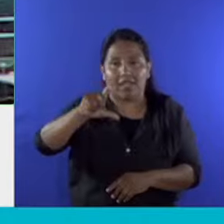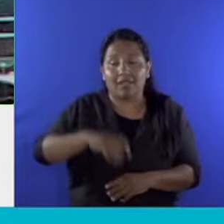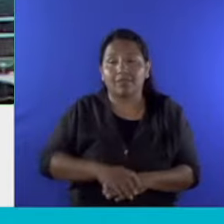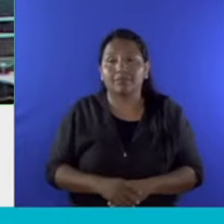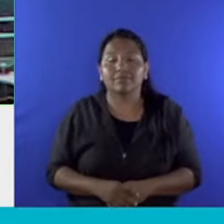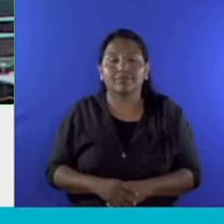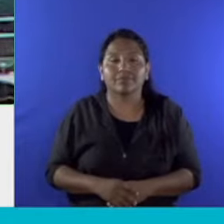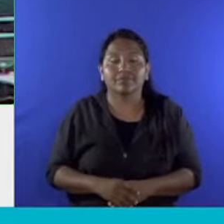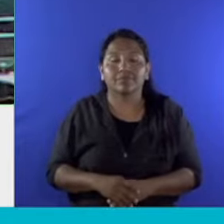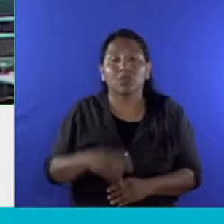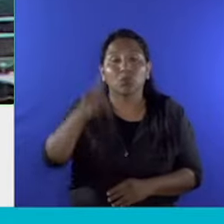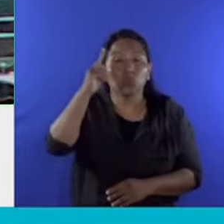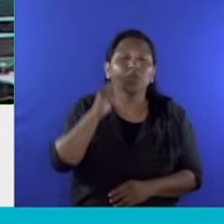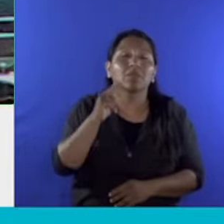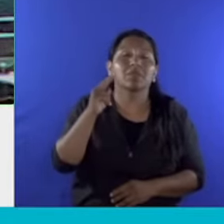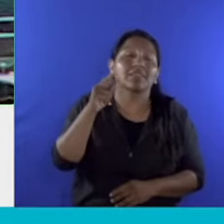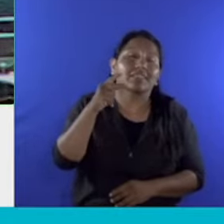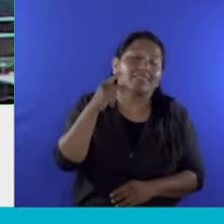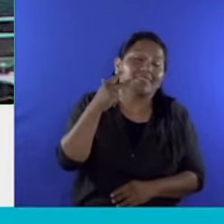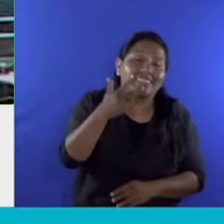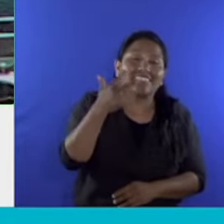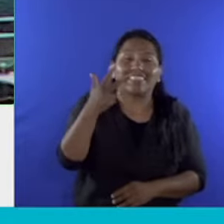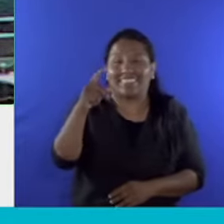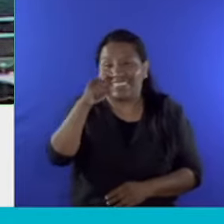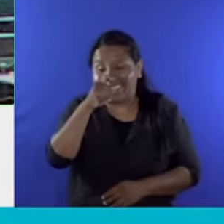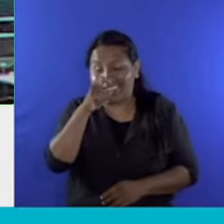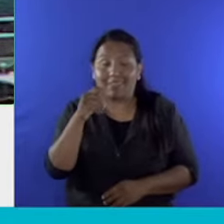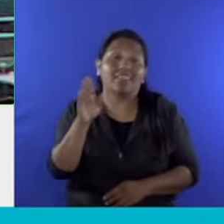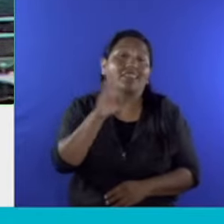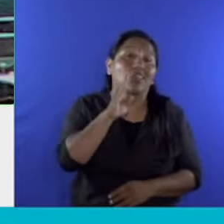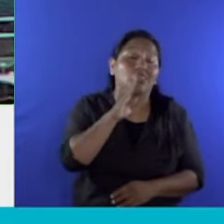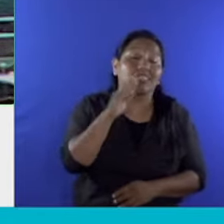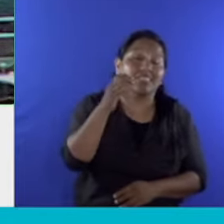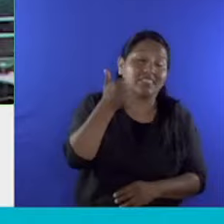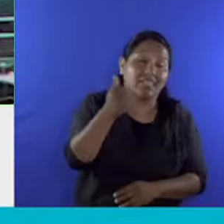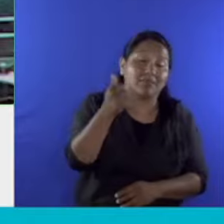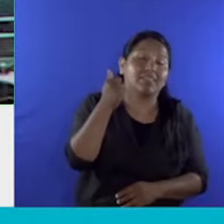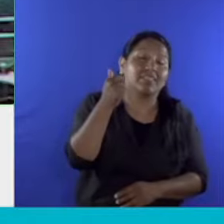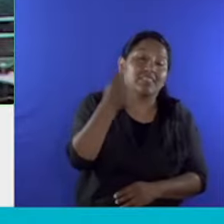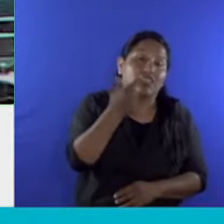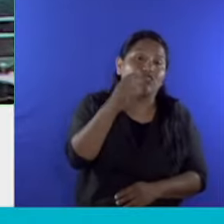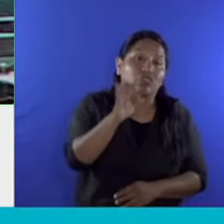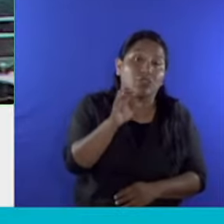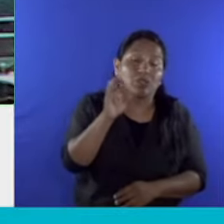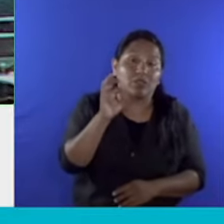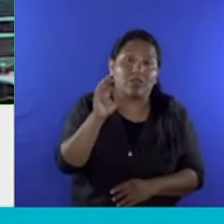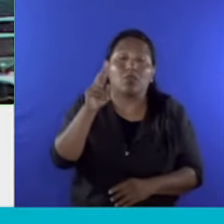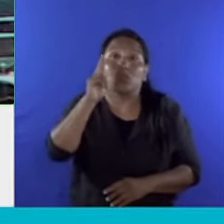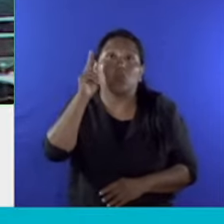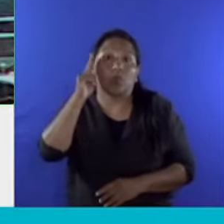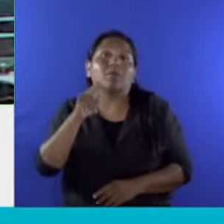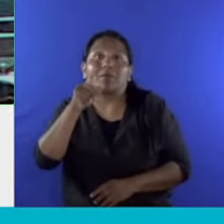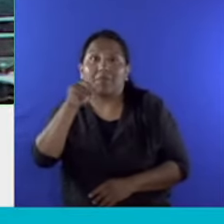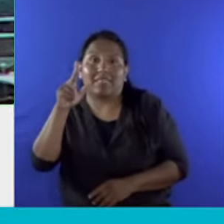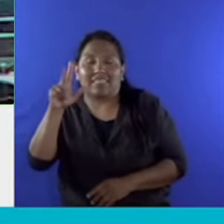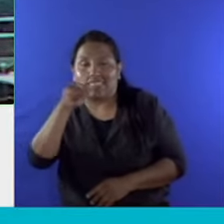en la Argentina 9.337, en Estados Unidos 6.150, 9.337 en la